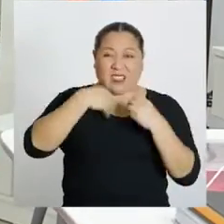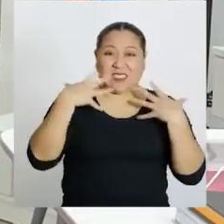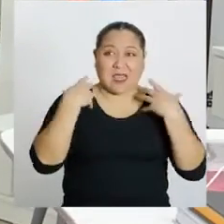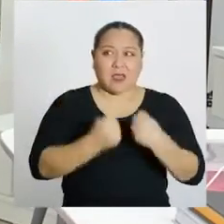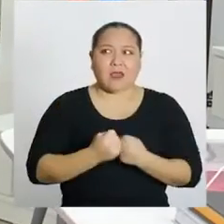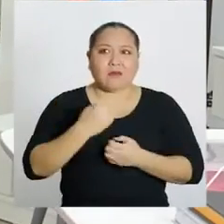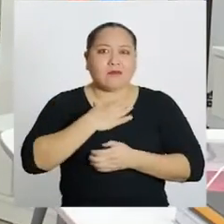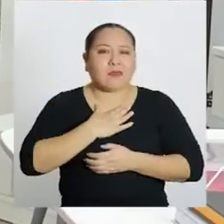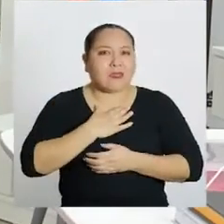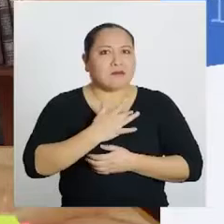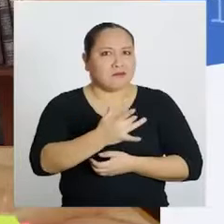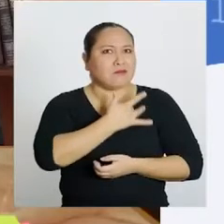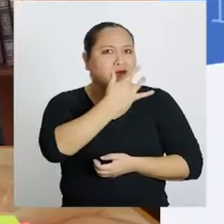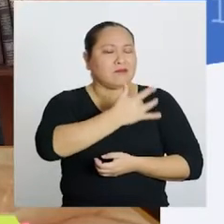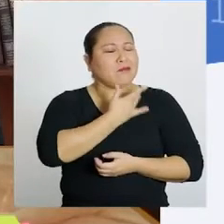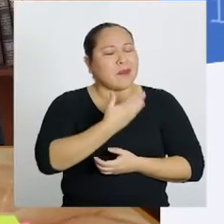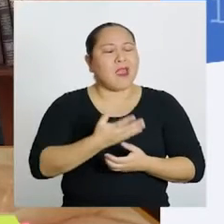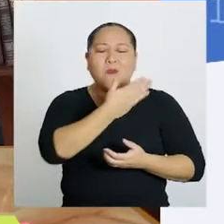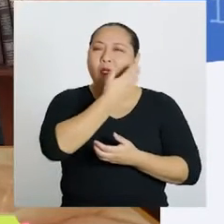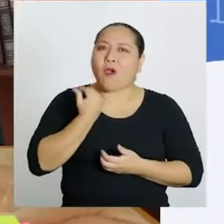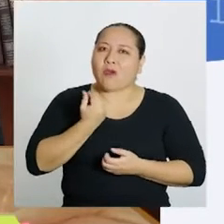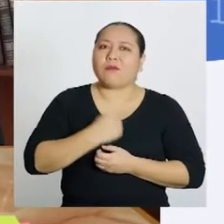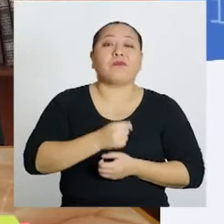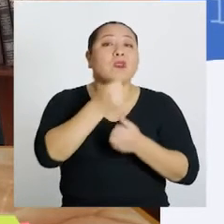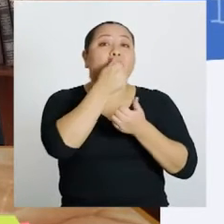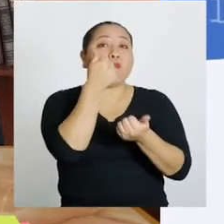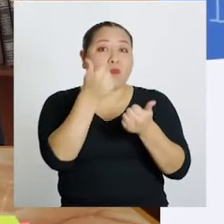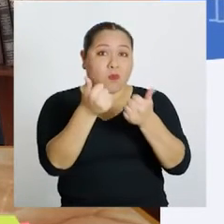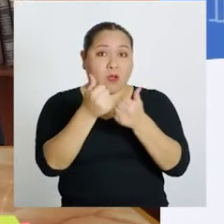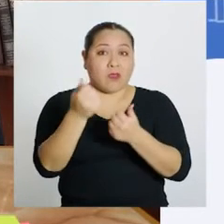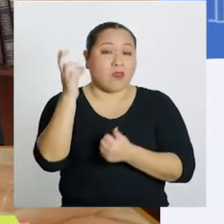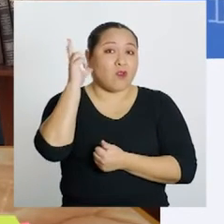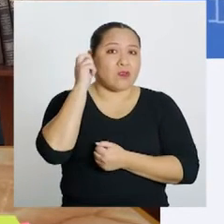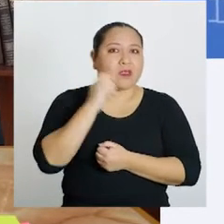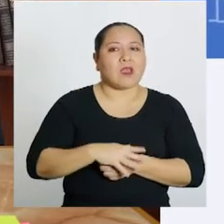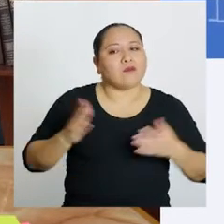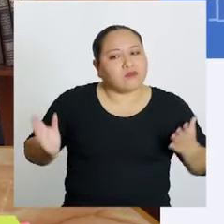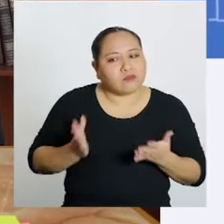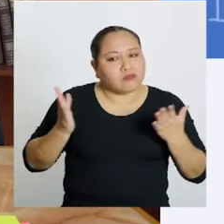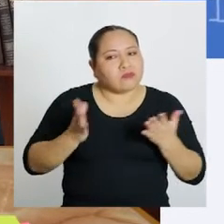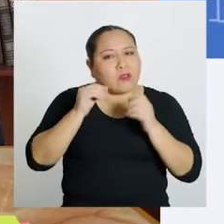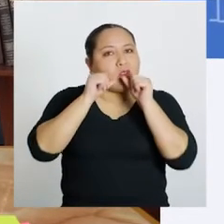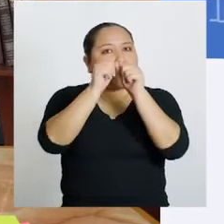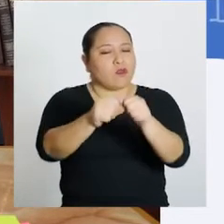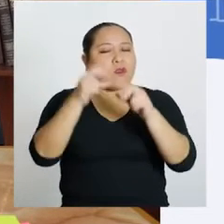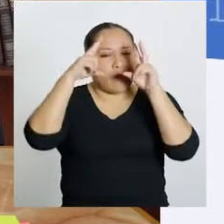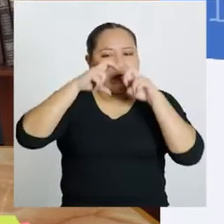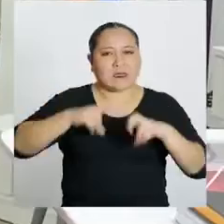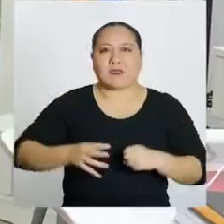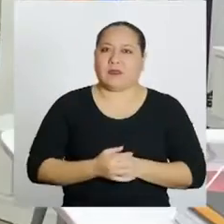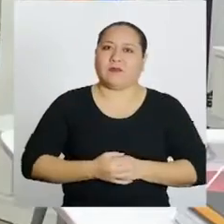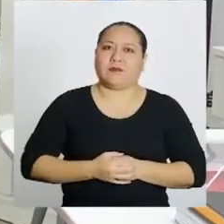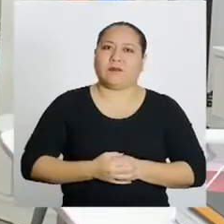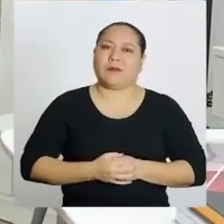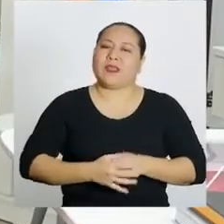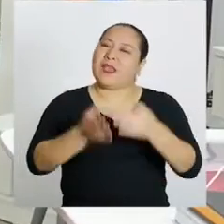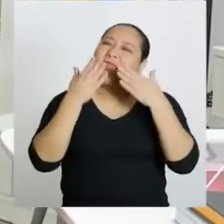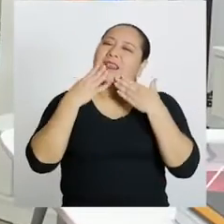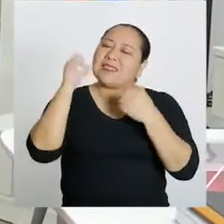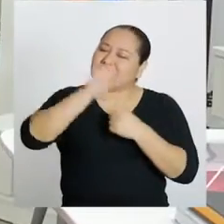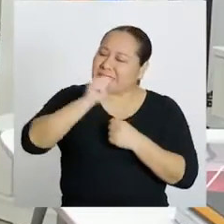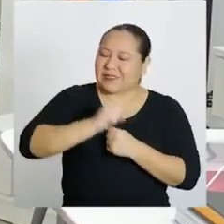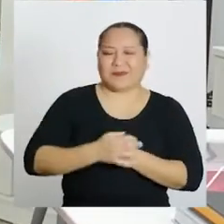ha mejorado. Qué bueno oírlo. Que sirva de motivación para continuar investigando. Claro que